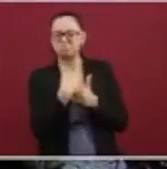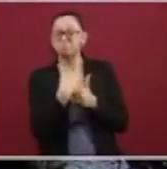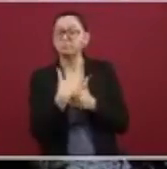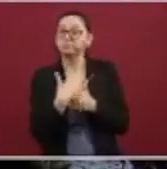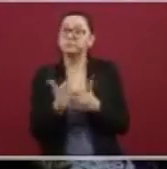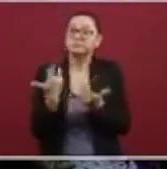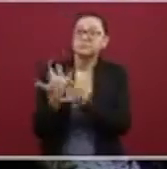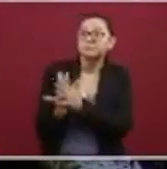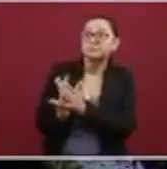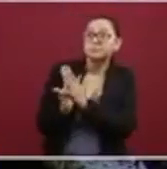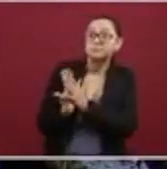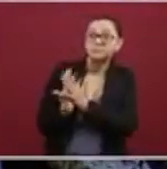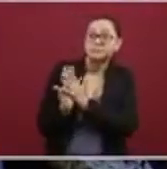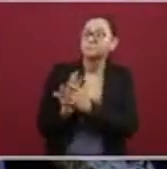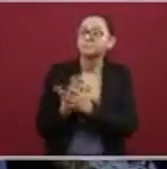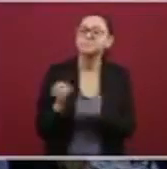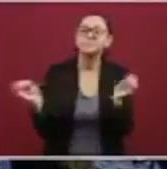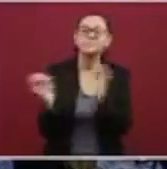se quedaron esperando,